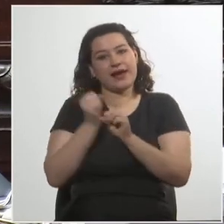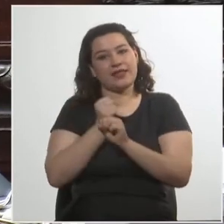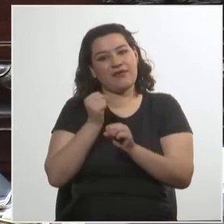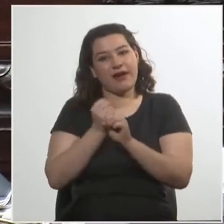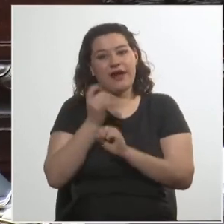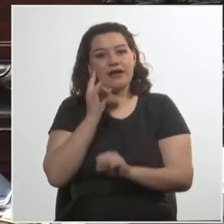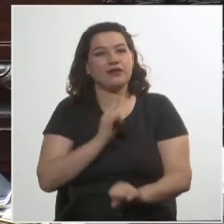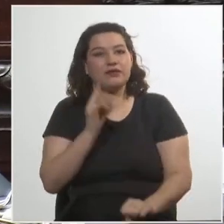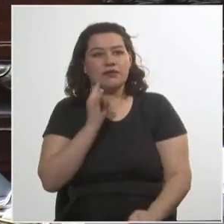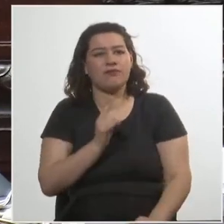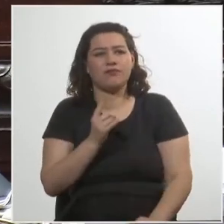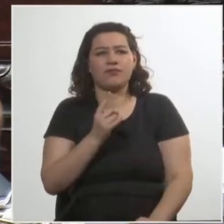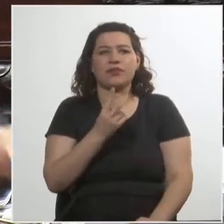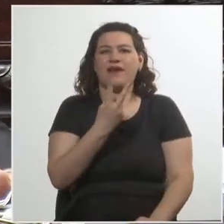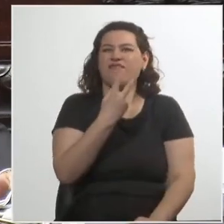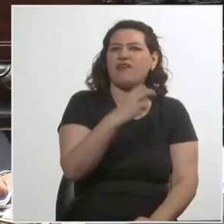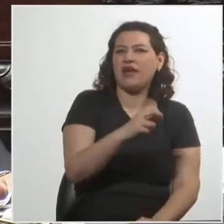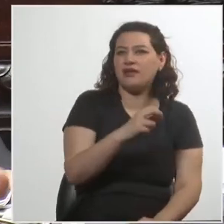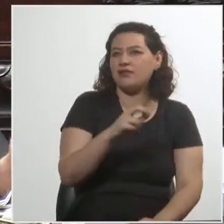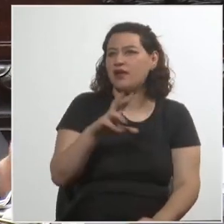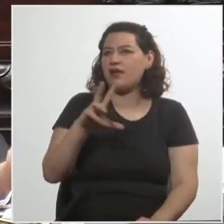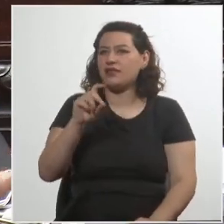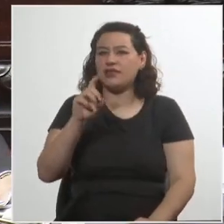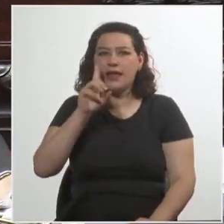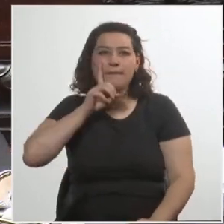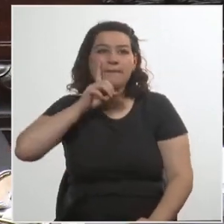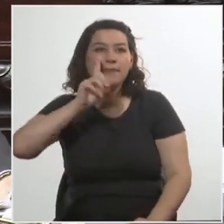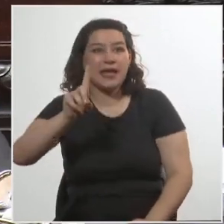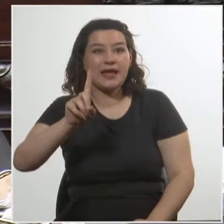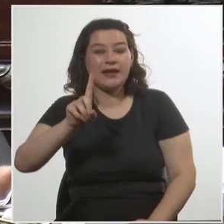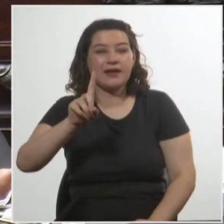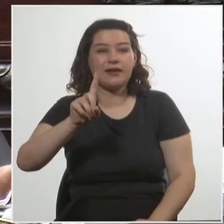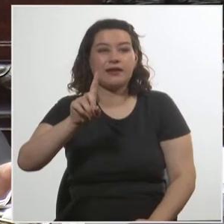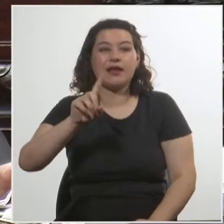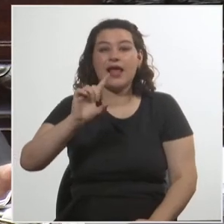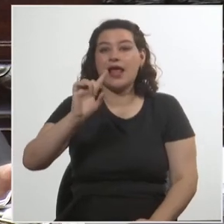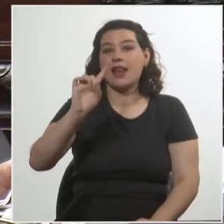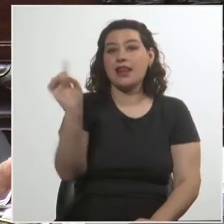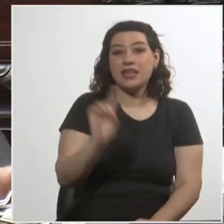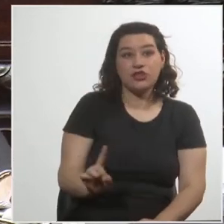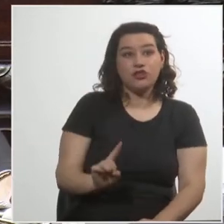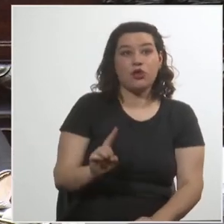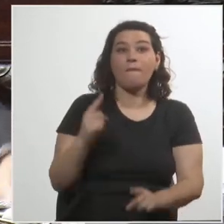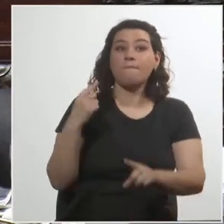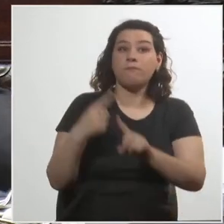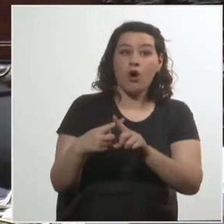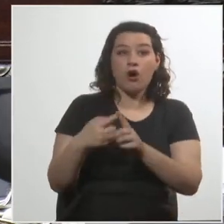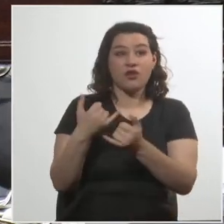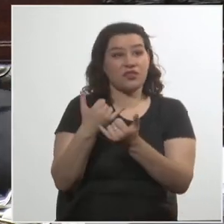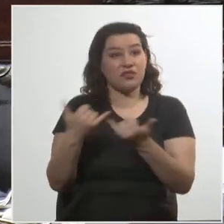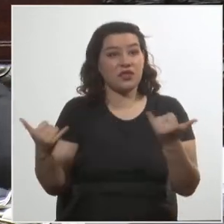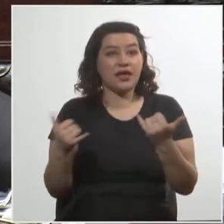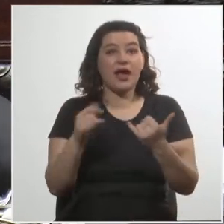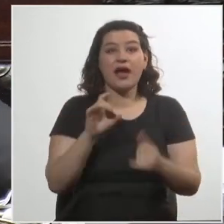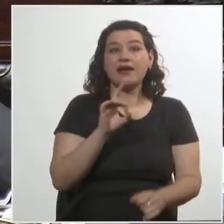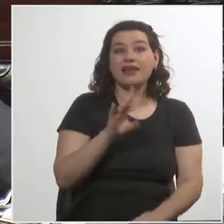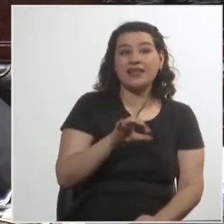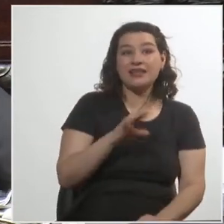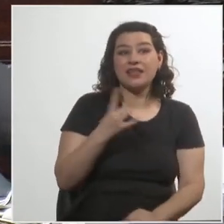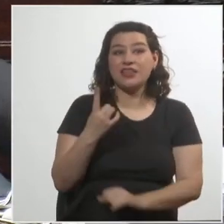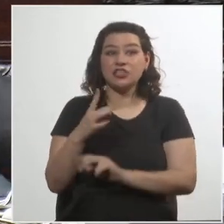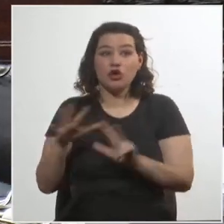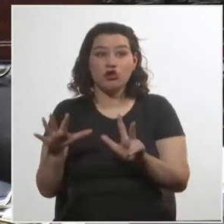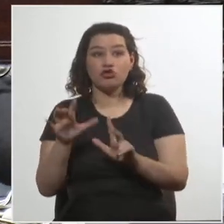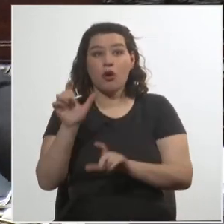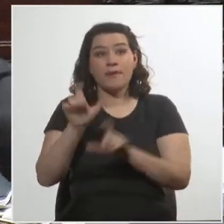de veinte 30.000 en algunos casos en litros de elaboración diaria de 15 a empleado